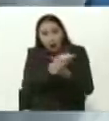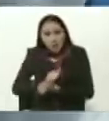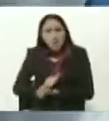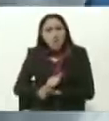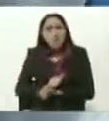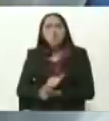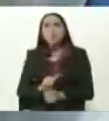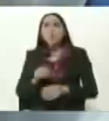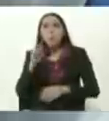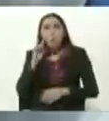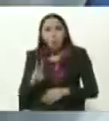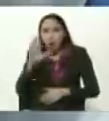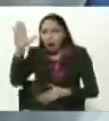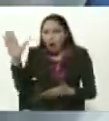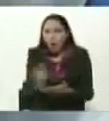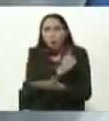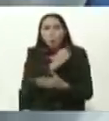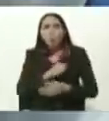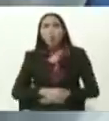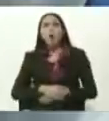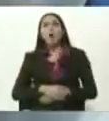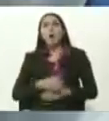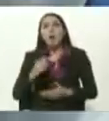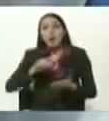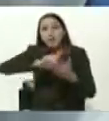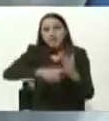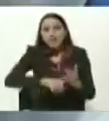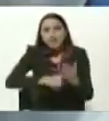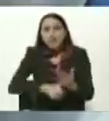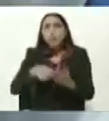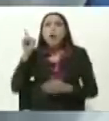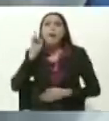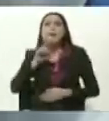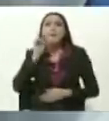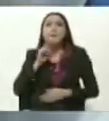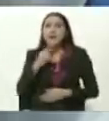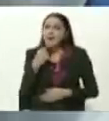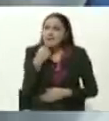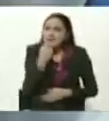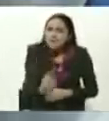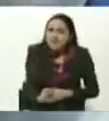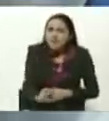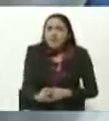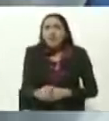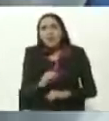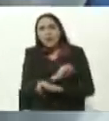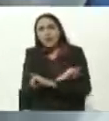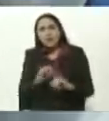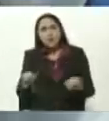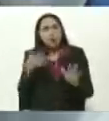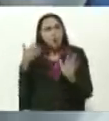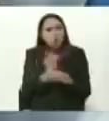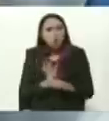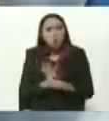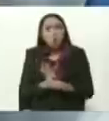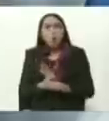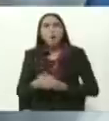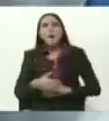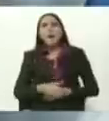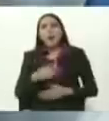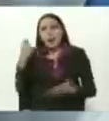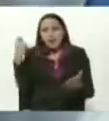y descubiertos con una cédula falsa, manifestaron que habían cancelado la cantidad